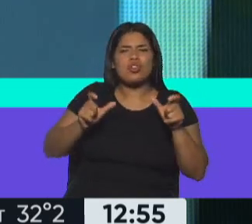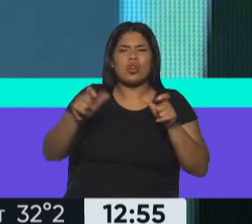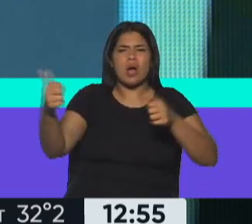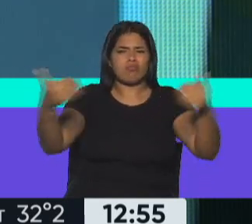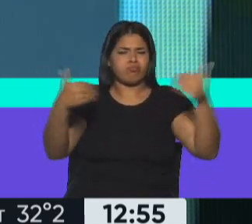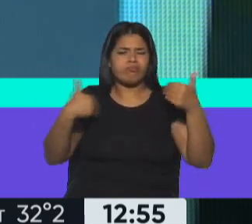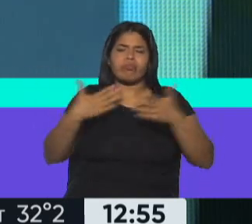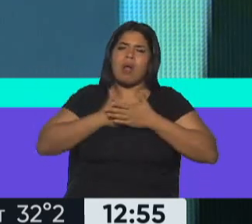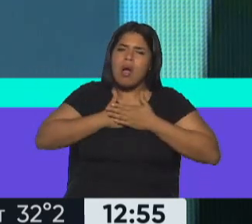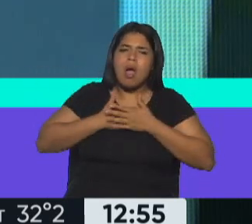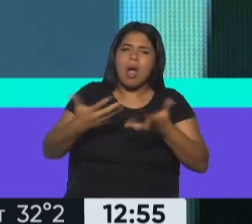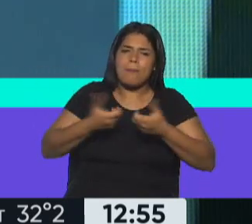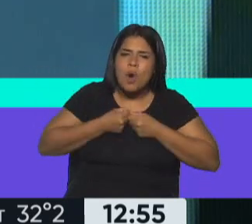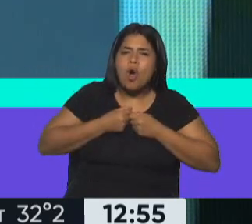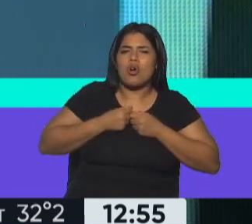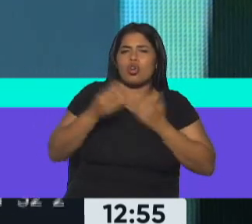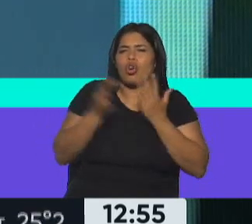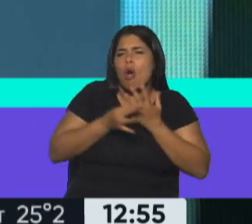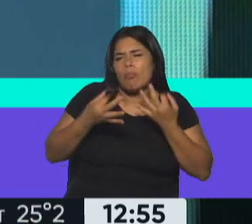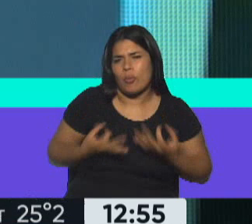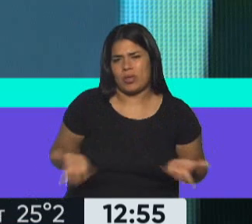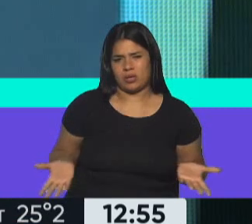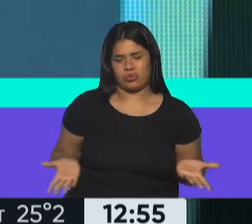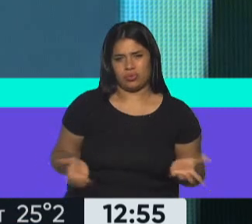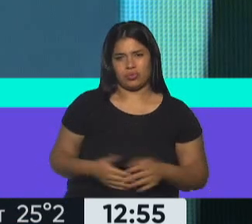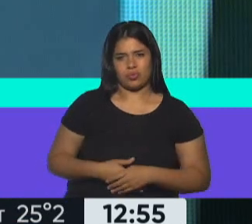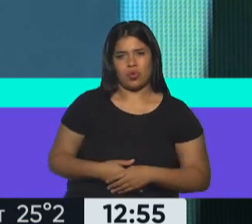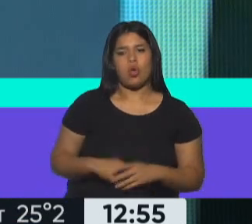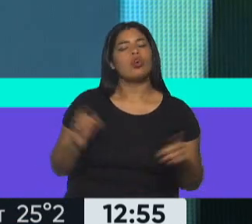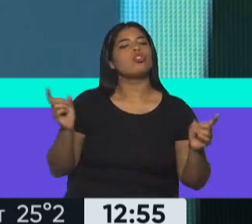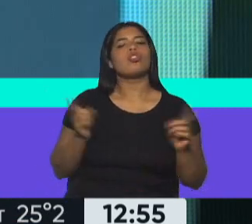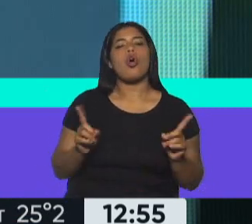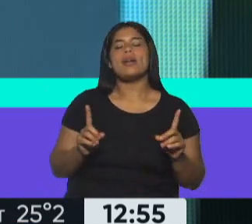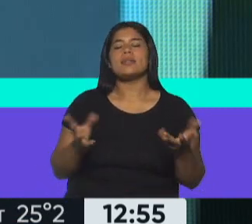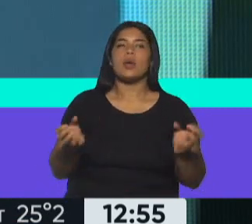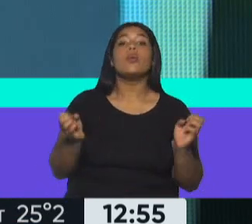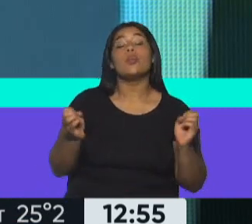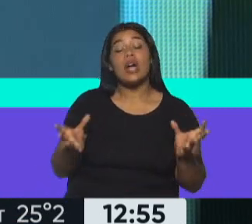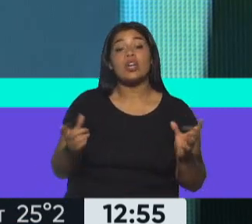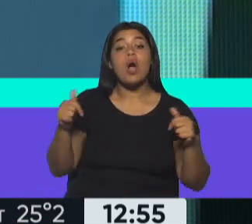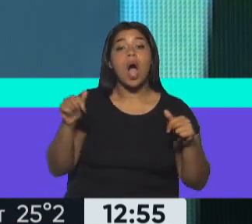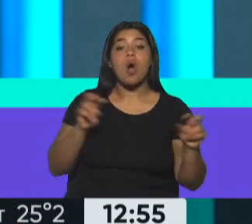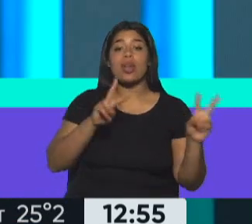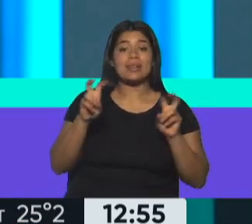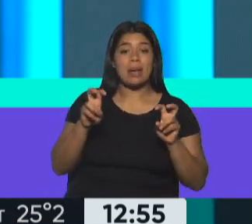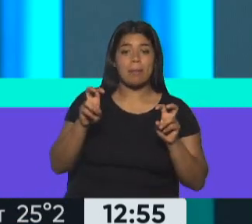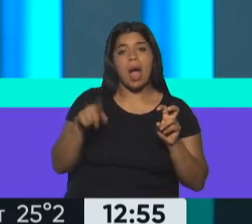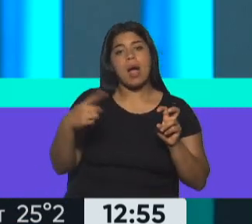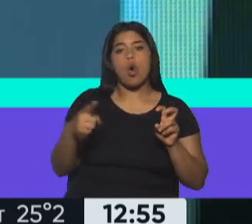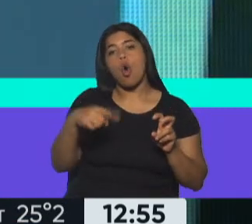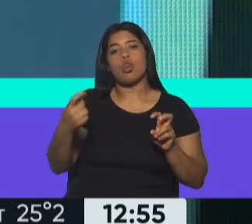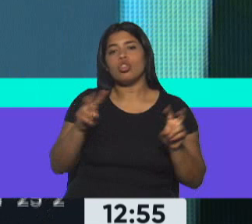comprometerse que eso es importante uno se tiene que comprometer no decir bueno hablamos de otro caso